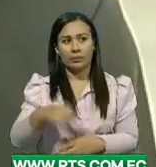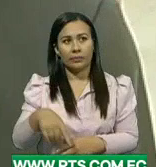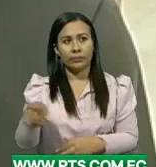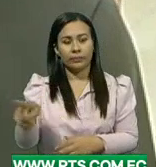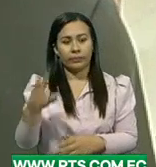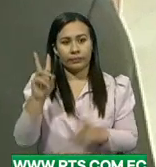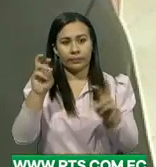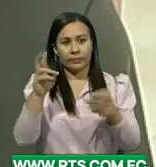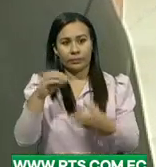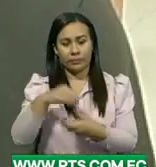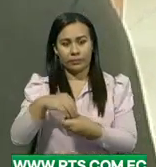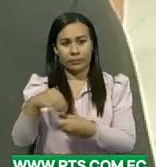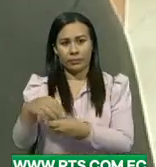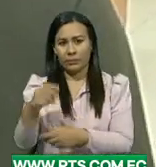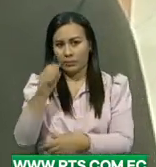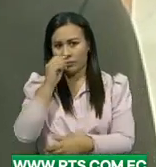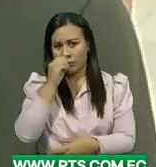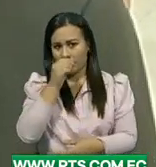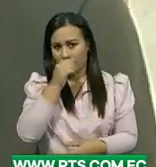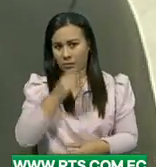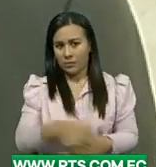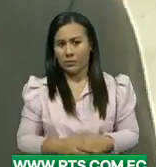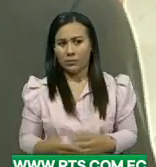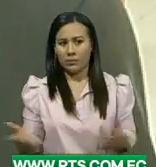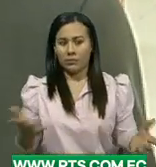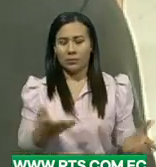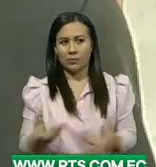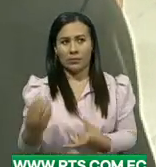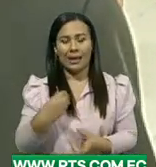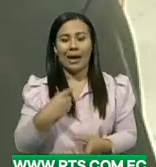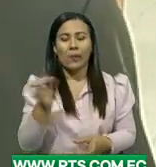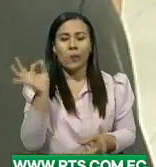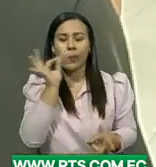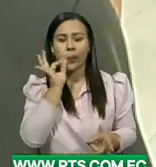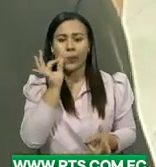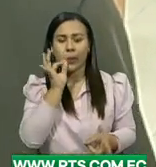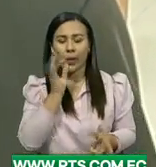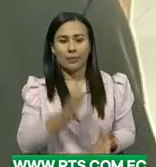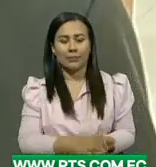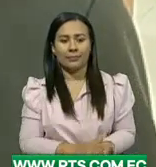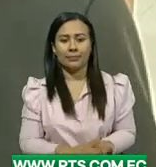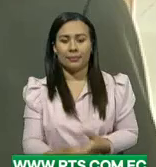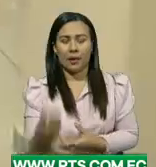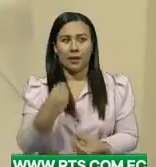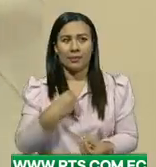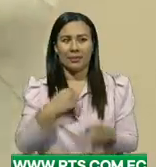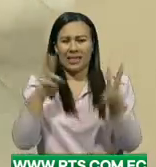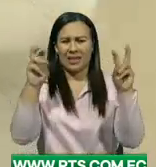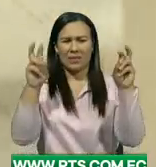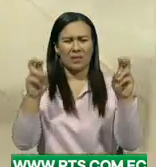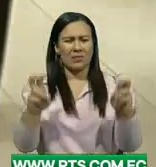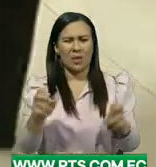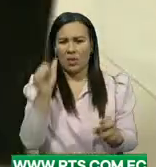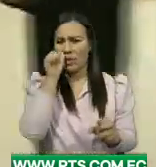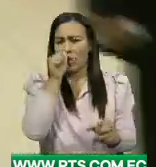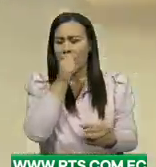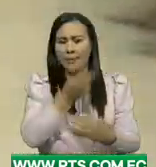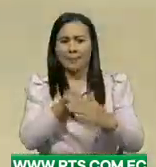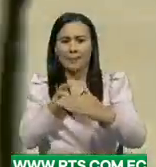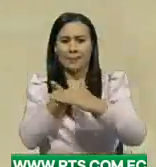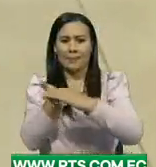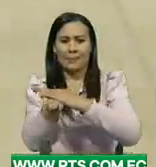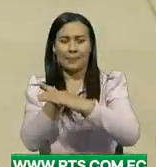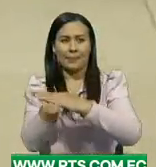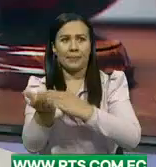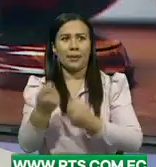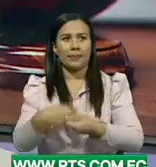a fiscalización. La sustancia que le han encontrado es marihuana, cocaína y heroína. Informó Julio César